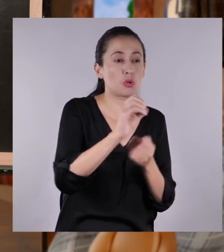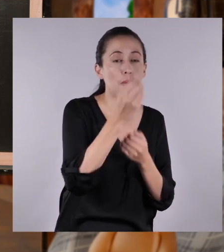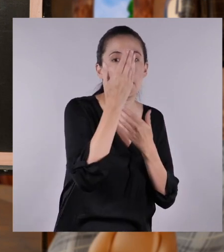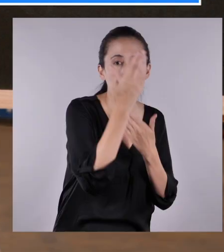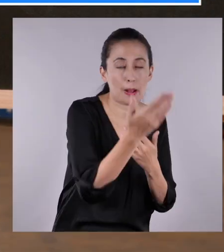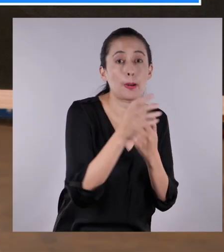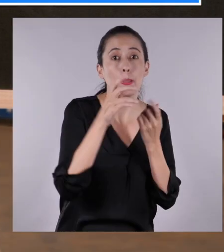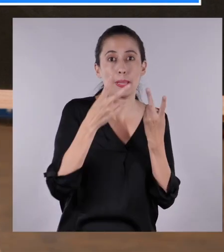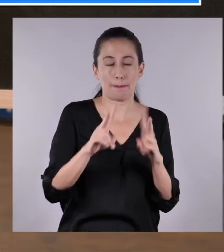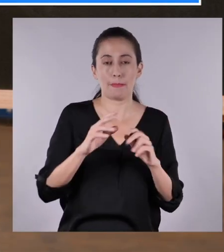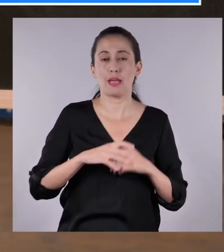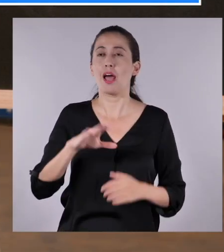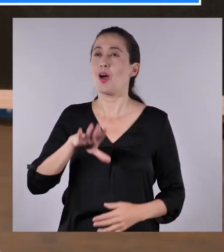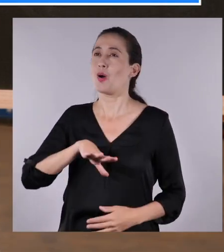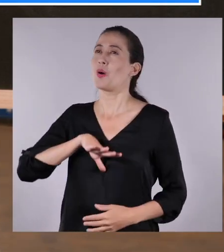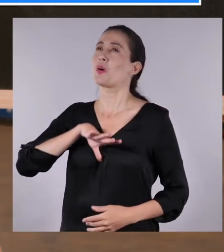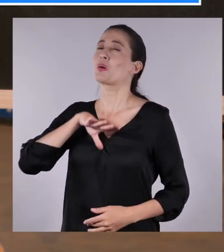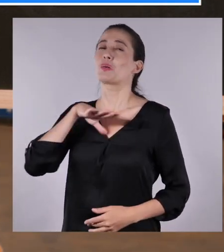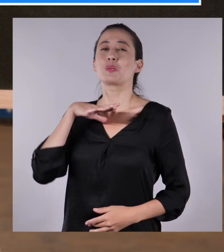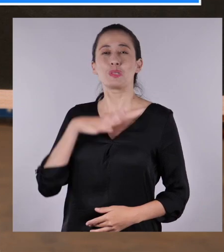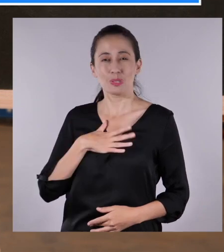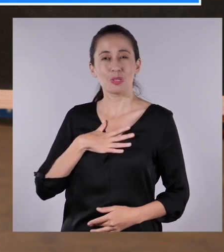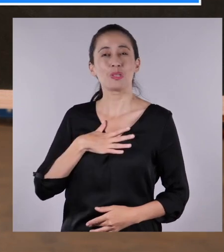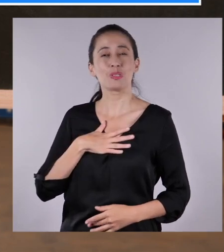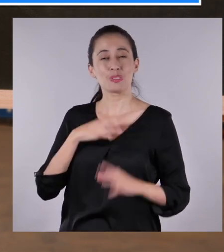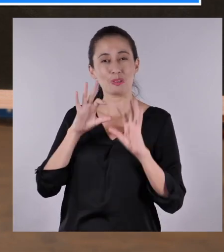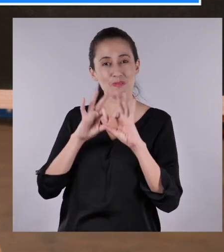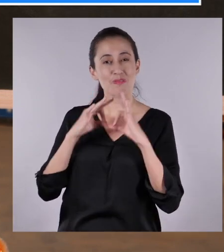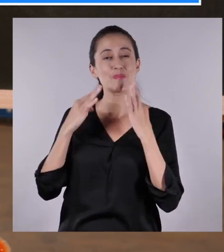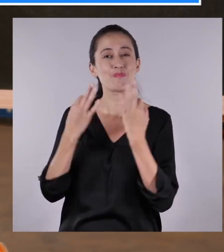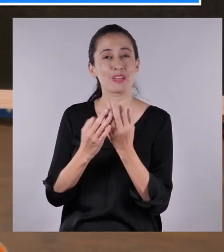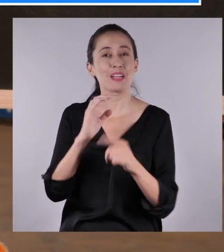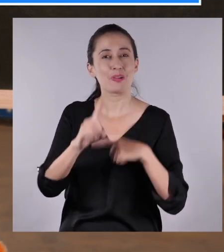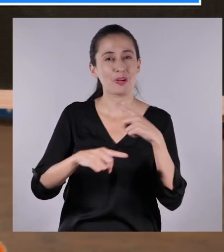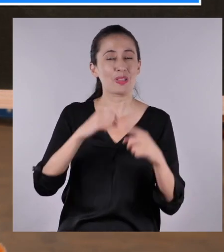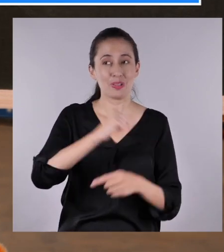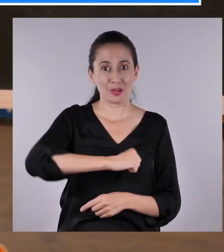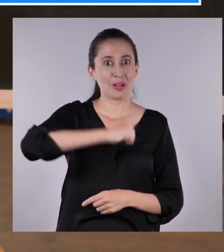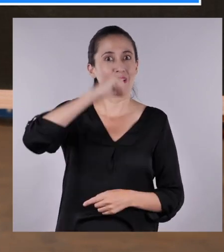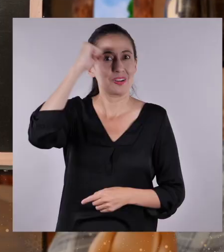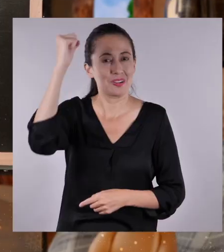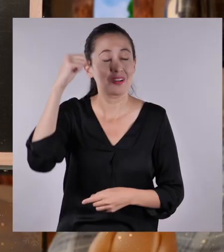en este deporte. ¡Ya! ¡Qué orgullosa debió haberse sentido su familia cuando ella